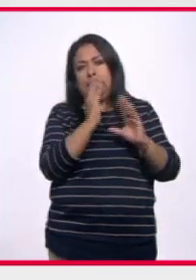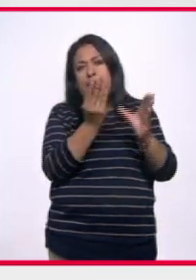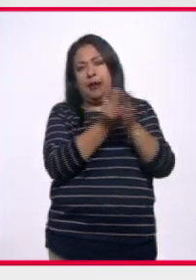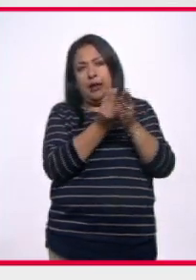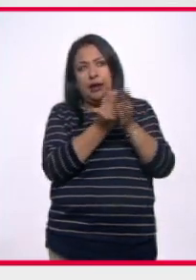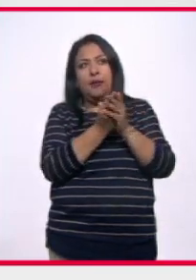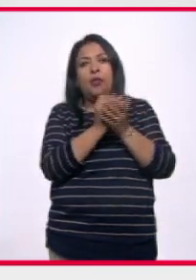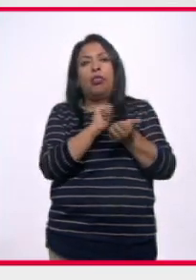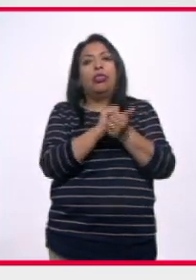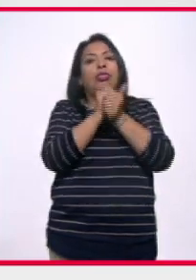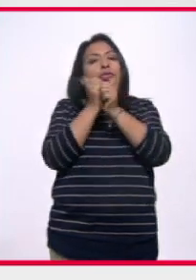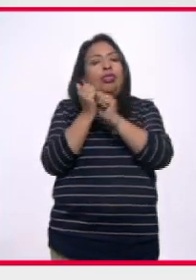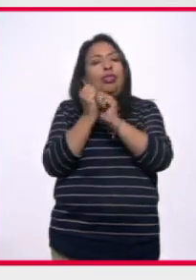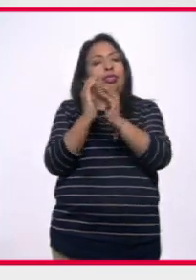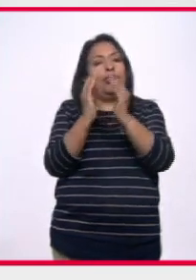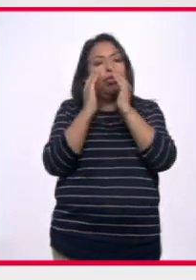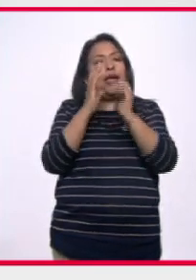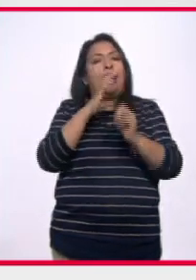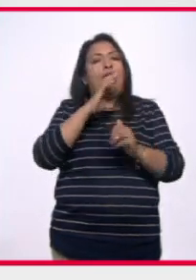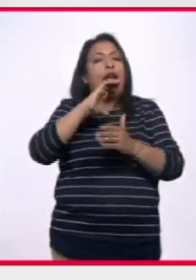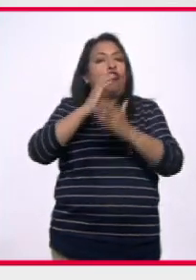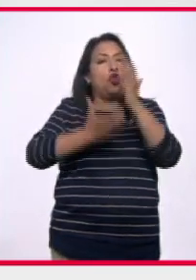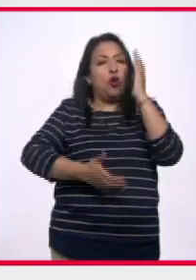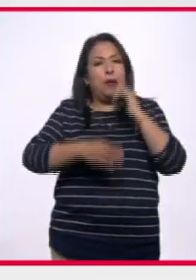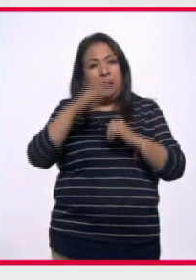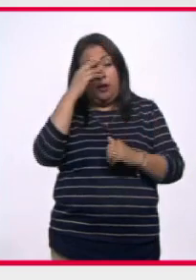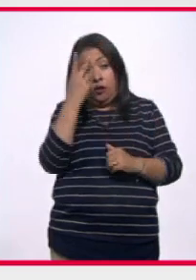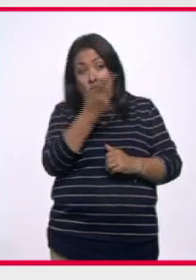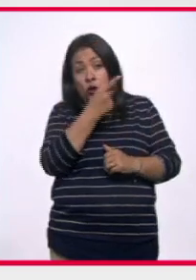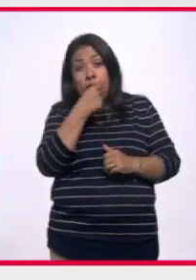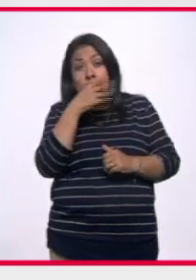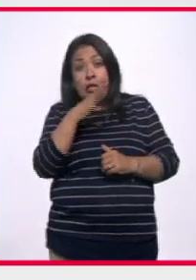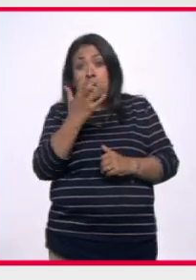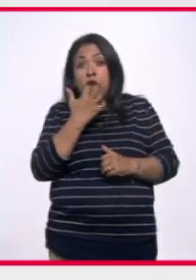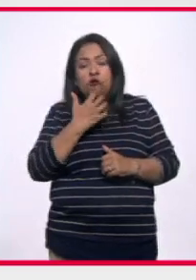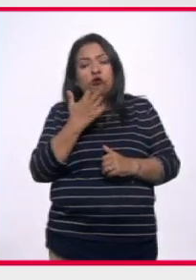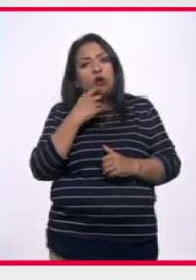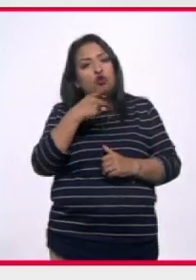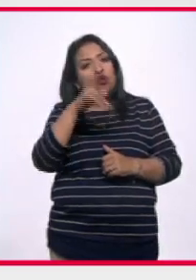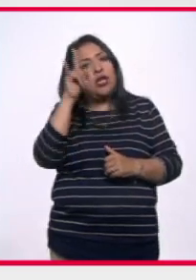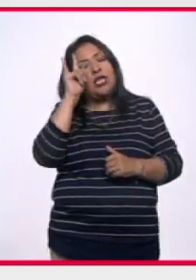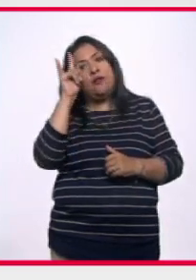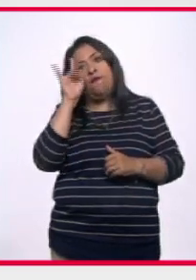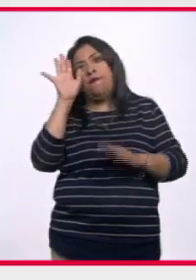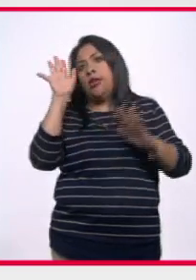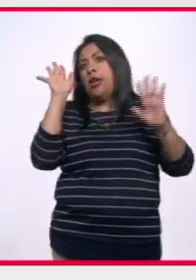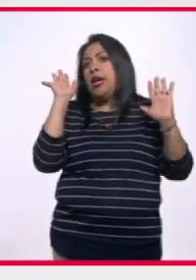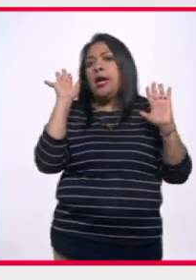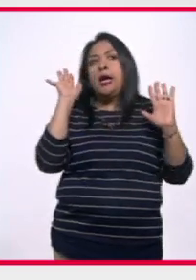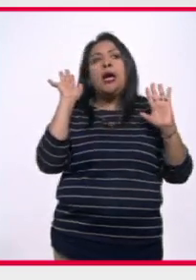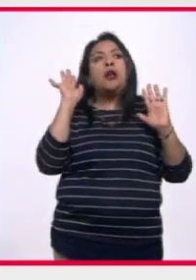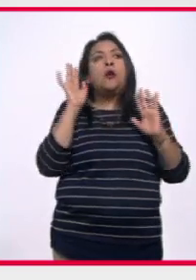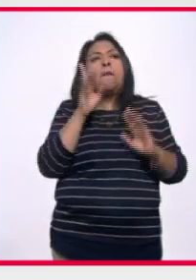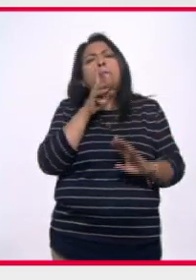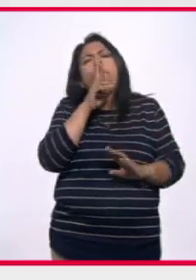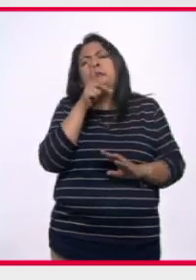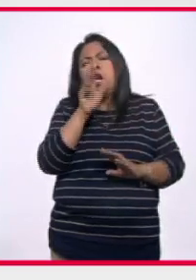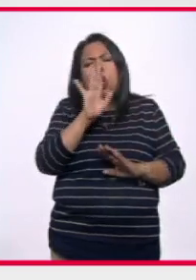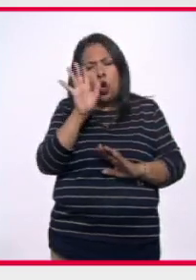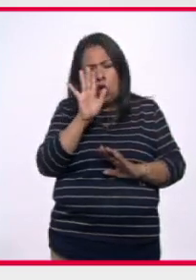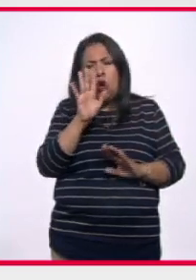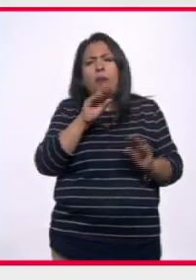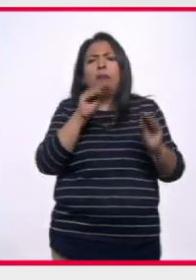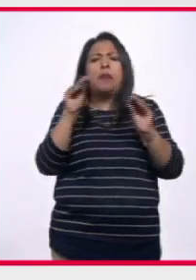convirtieron al catolicismo porque pensaban que dos líneas judías se iban a ir al infierno que quedaban muy monas y que mejor íbamos al